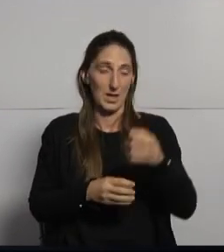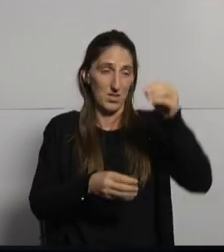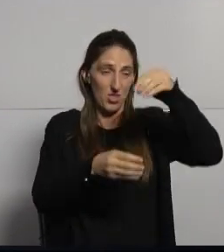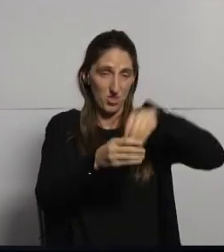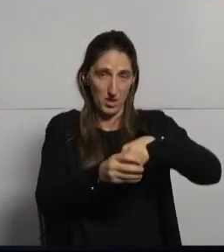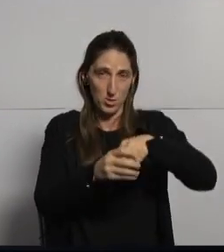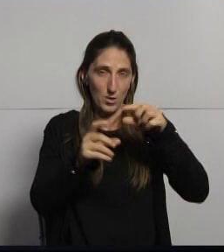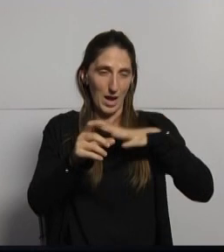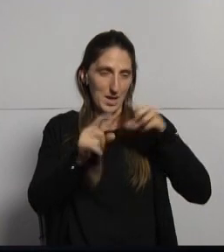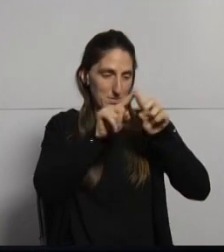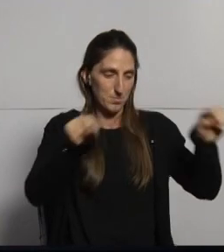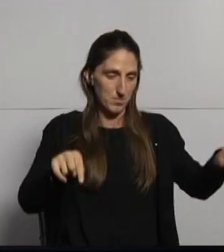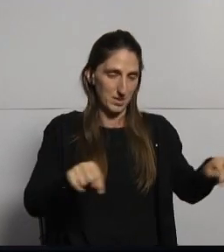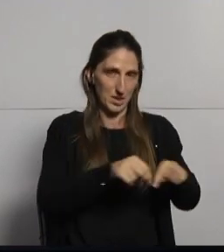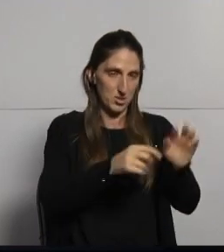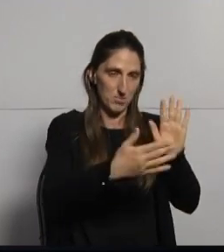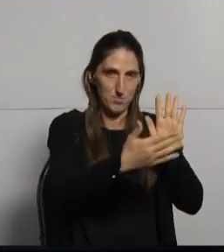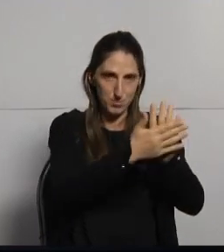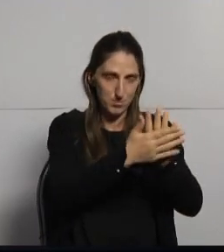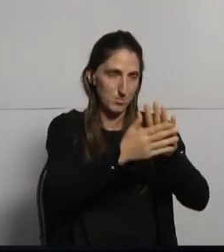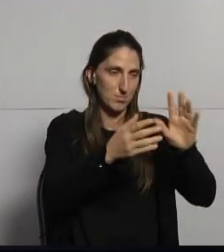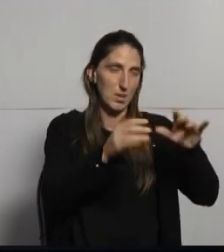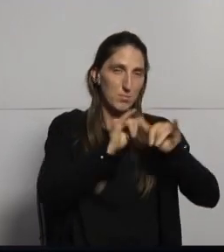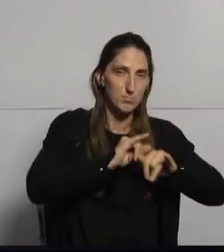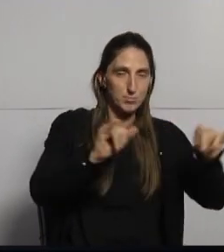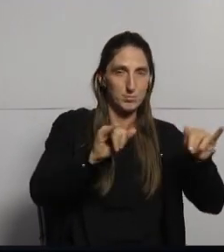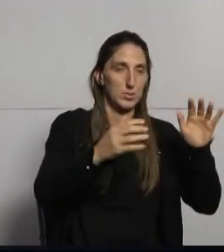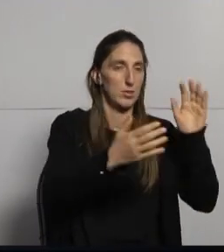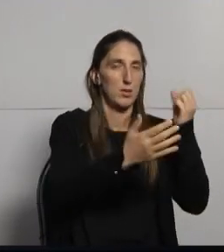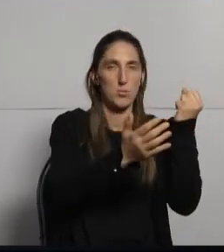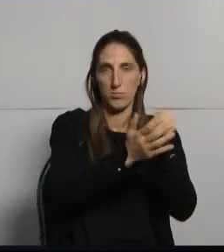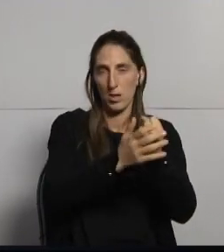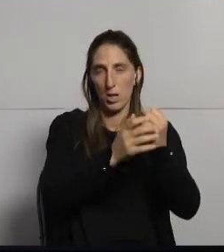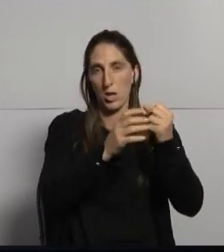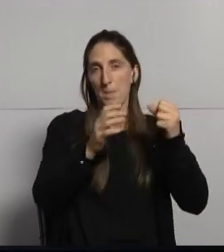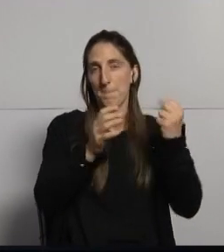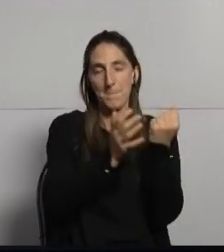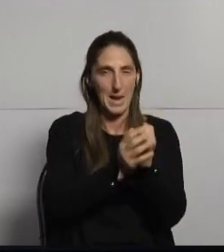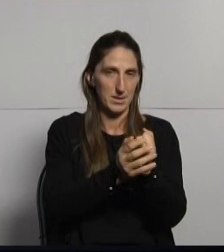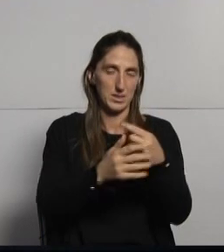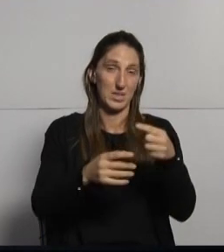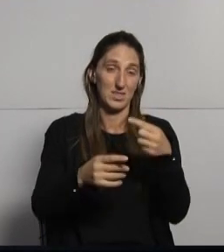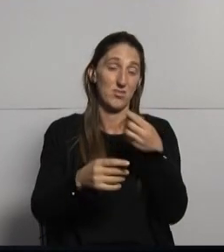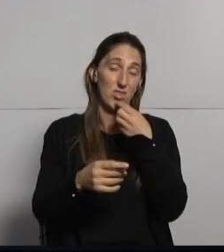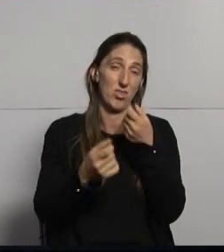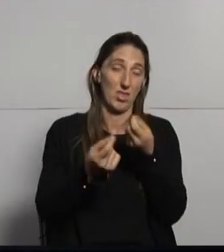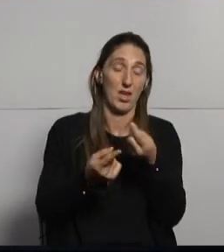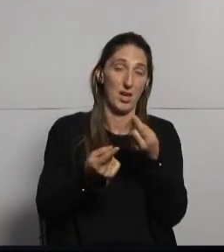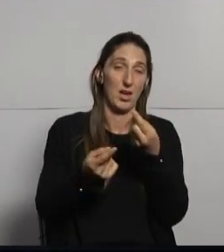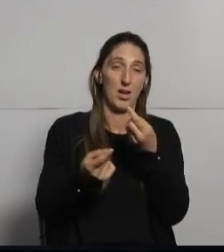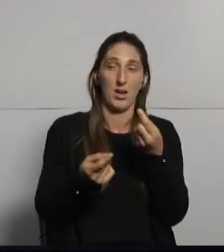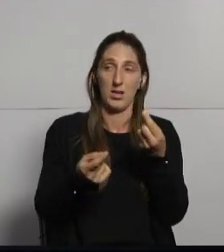Tiene unas pantallas incluidas donde se puede promocionar, se puede poner el logo, eso va generando una serie de beneficios. Tiene un programa